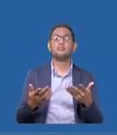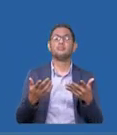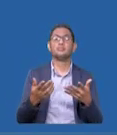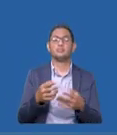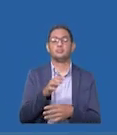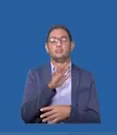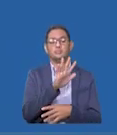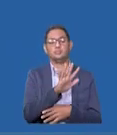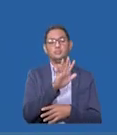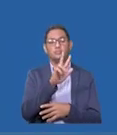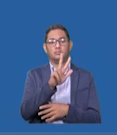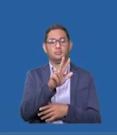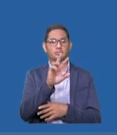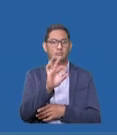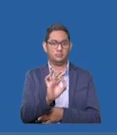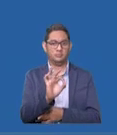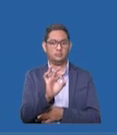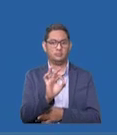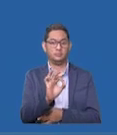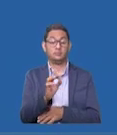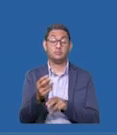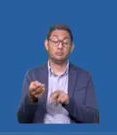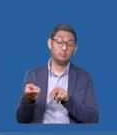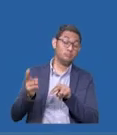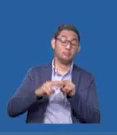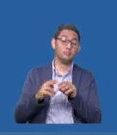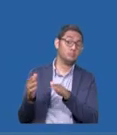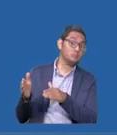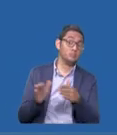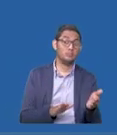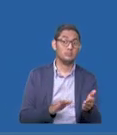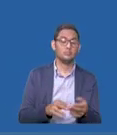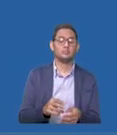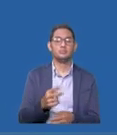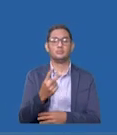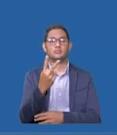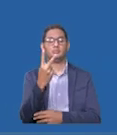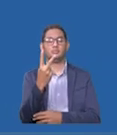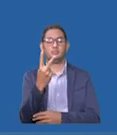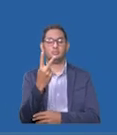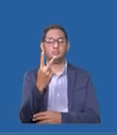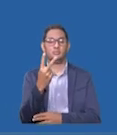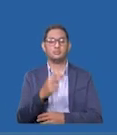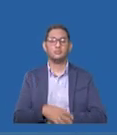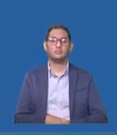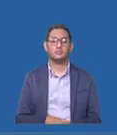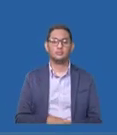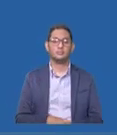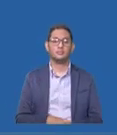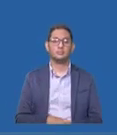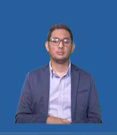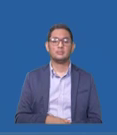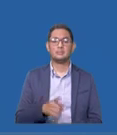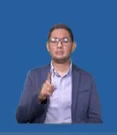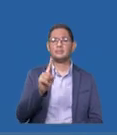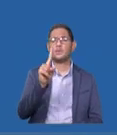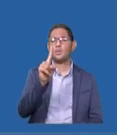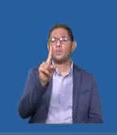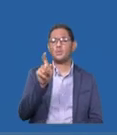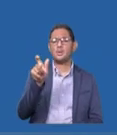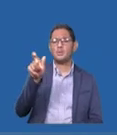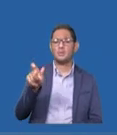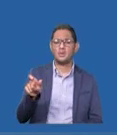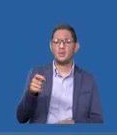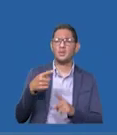539 y las defunciones para las últimas 24 horas 2 se actualiza una disfunción